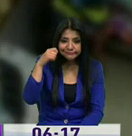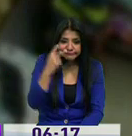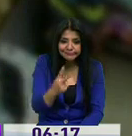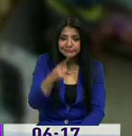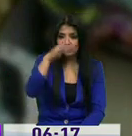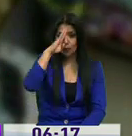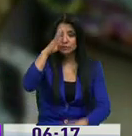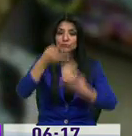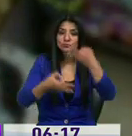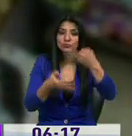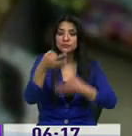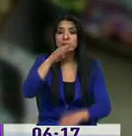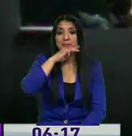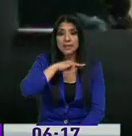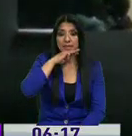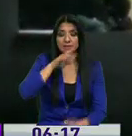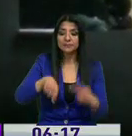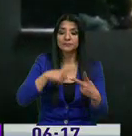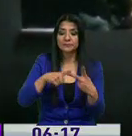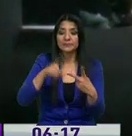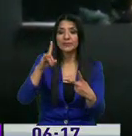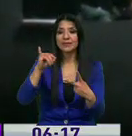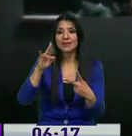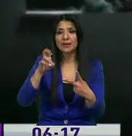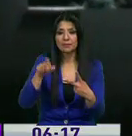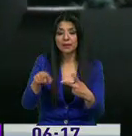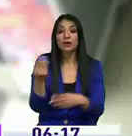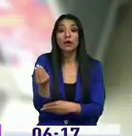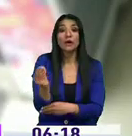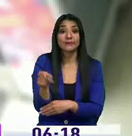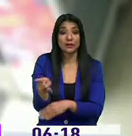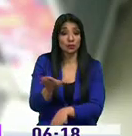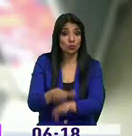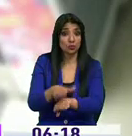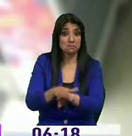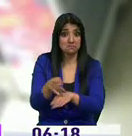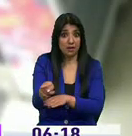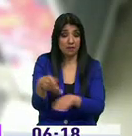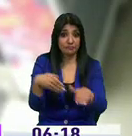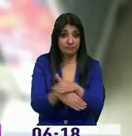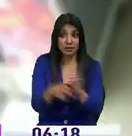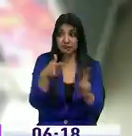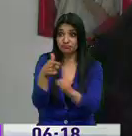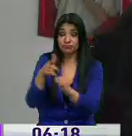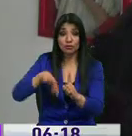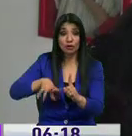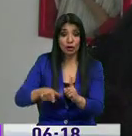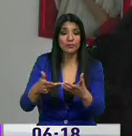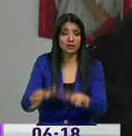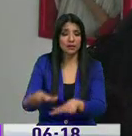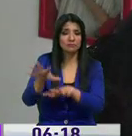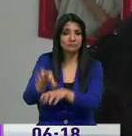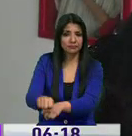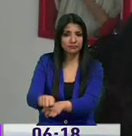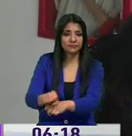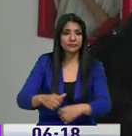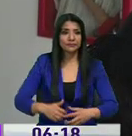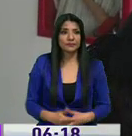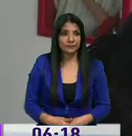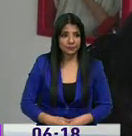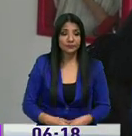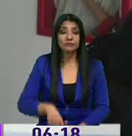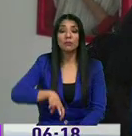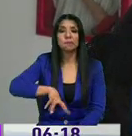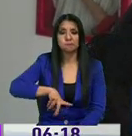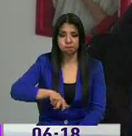judicial de manta y dinapén detuvieron a un menor de edad vinculado como uno de los presuntos asaltantes era por un presunto delito de